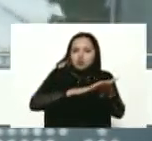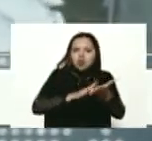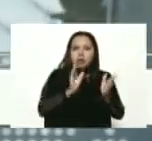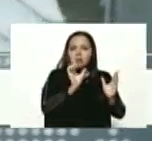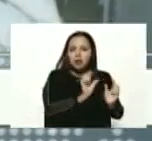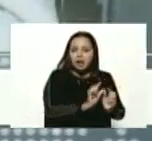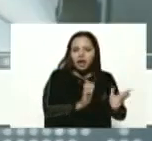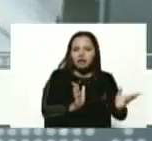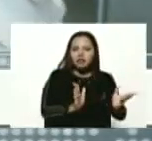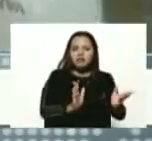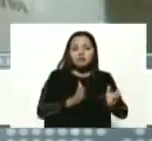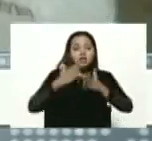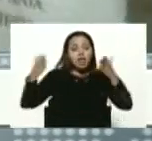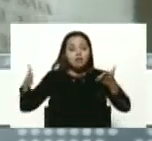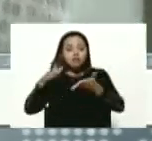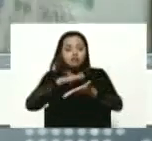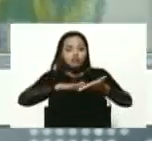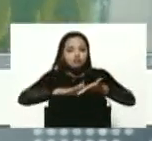pequeñas soluciones,